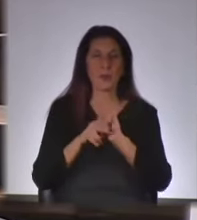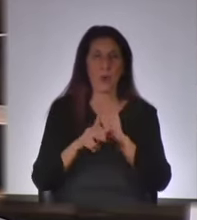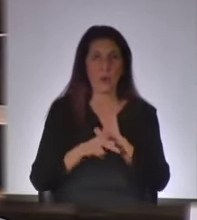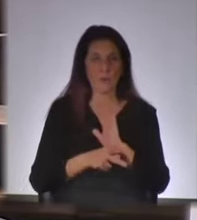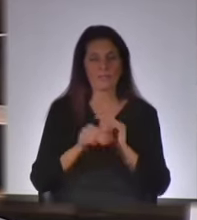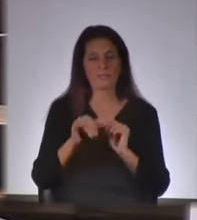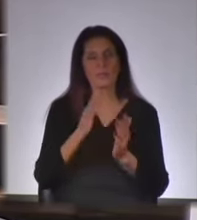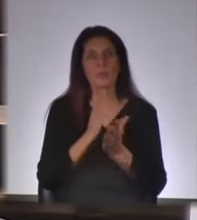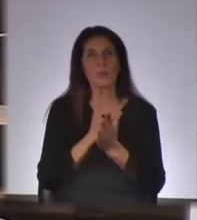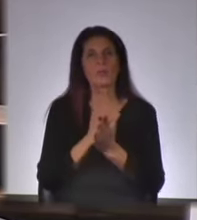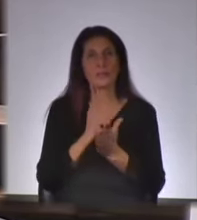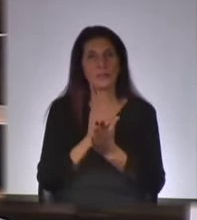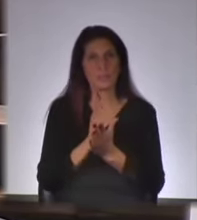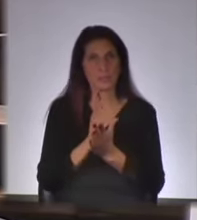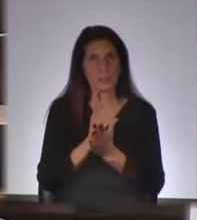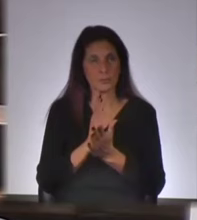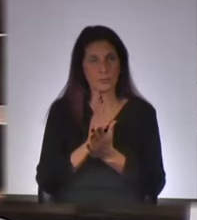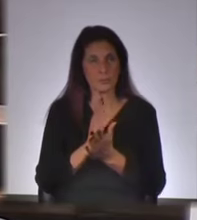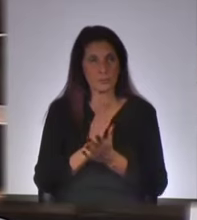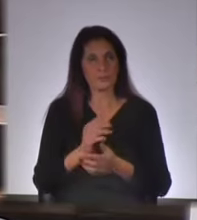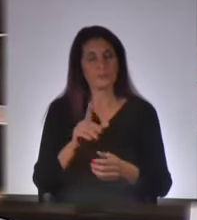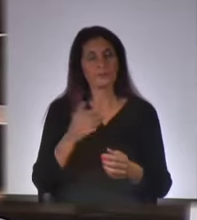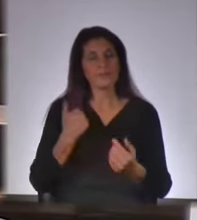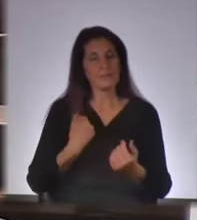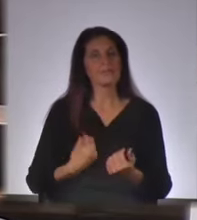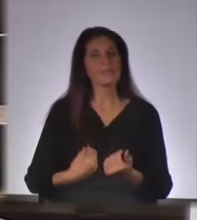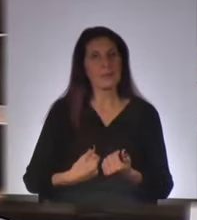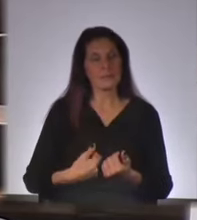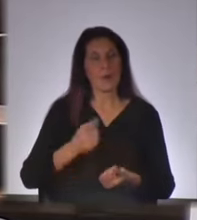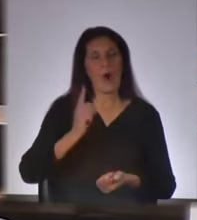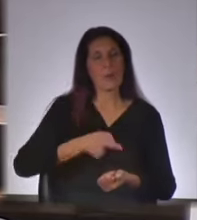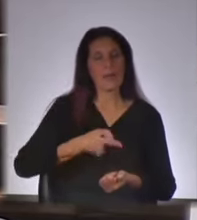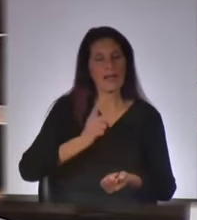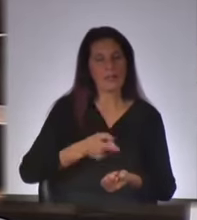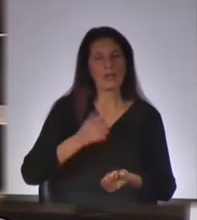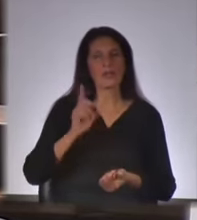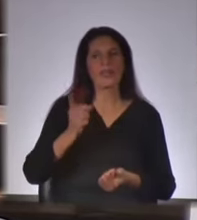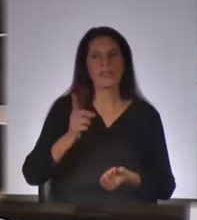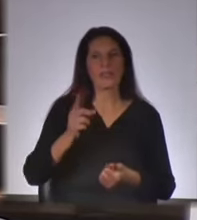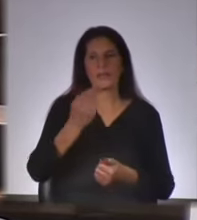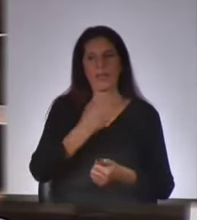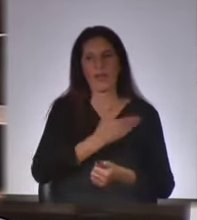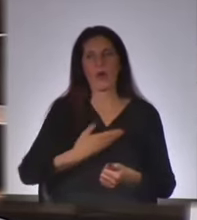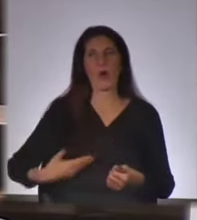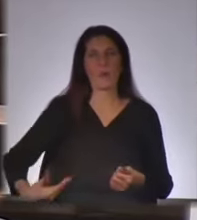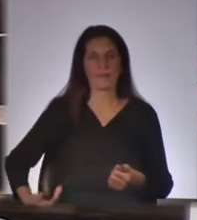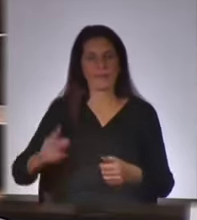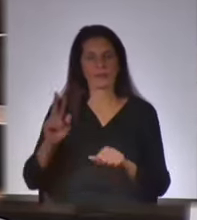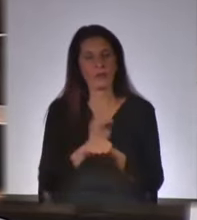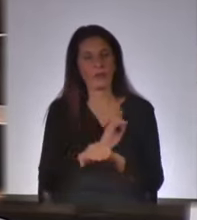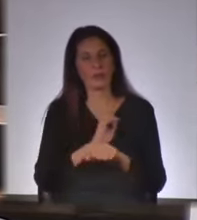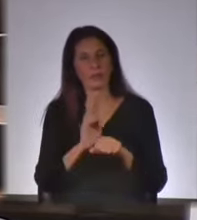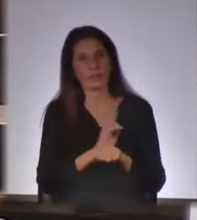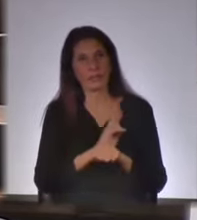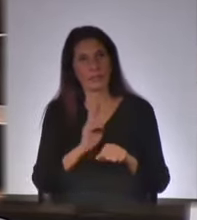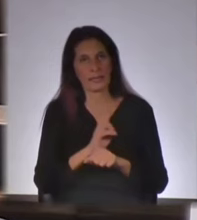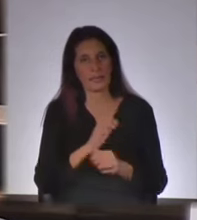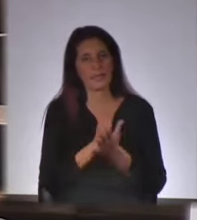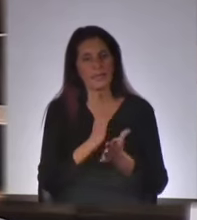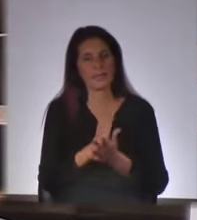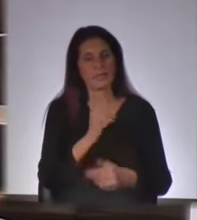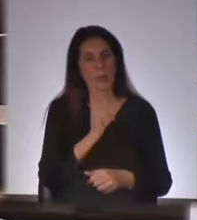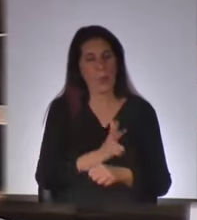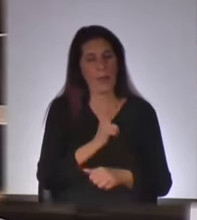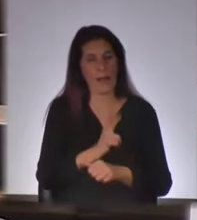un derecho autónomo e inalienable vinculado a la obligación y el deber del estado de proteger y garantizar los derechos humanos realizar investigaciones eficaces